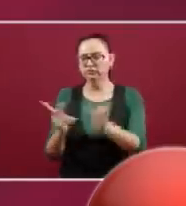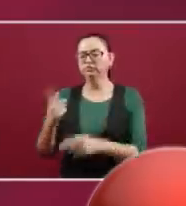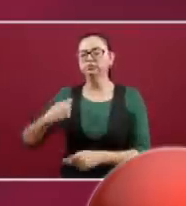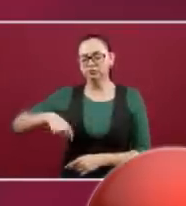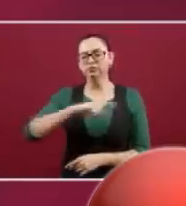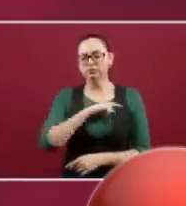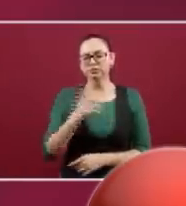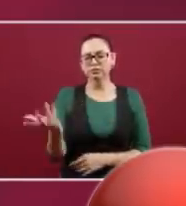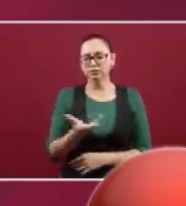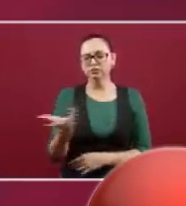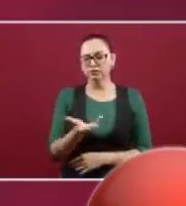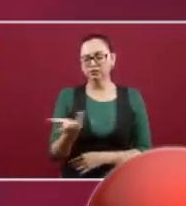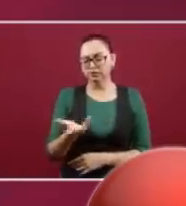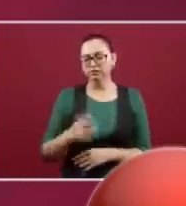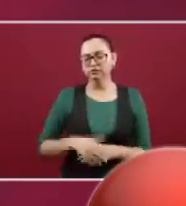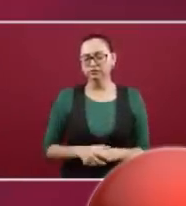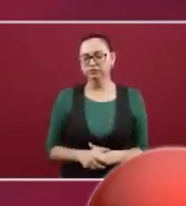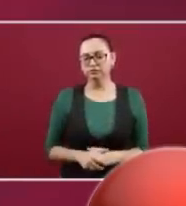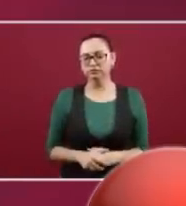de